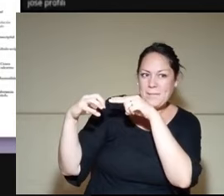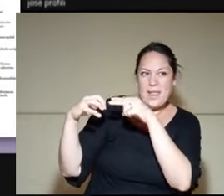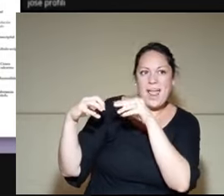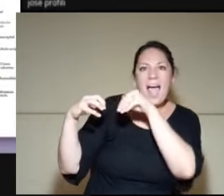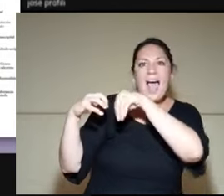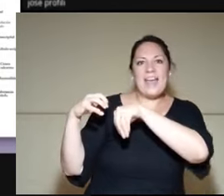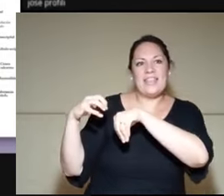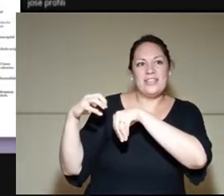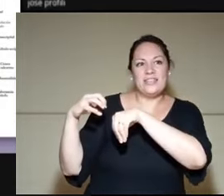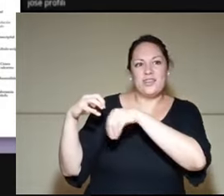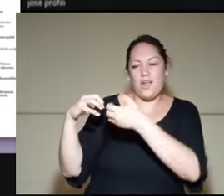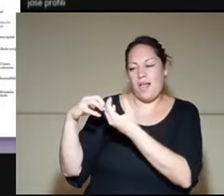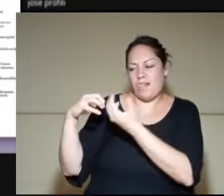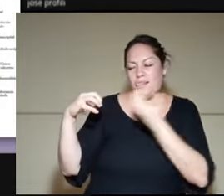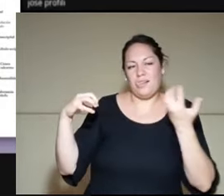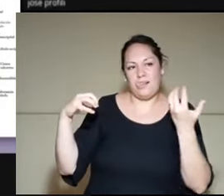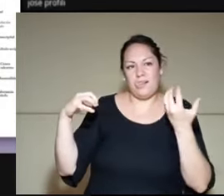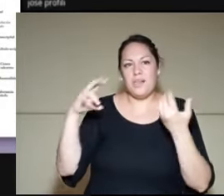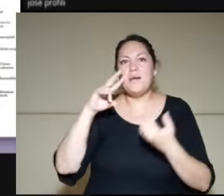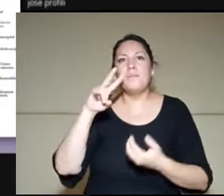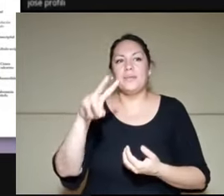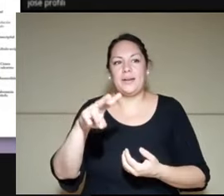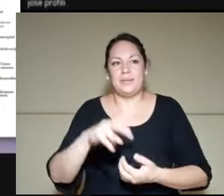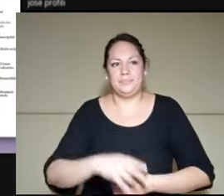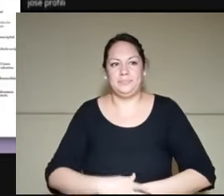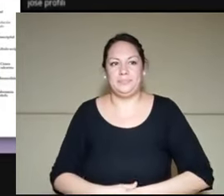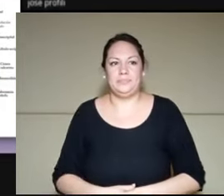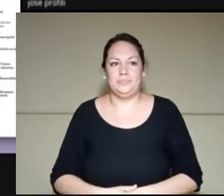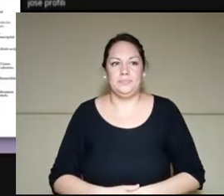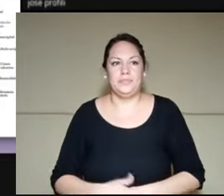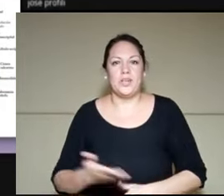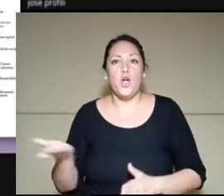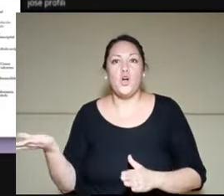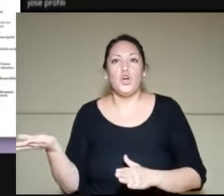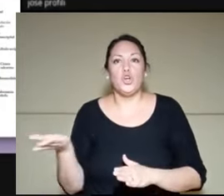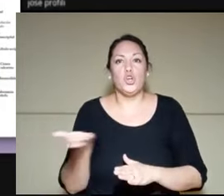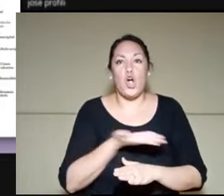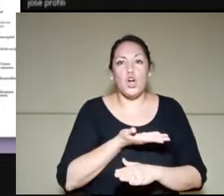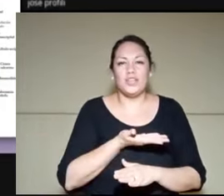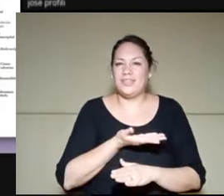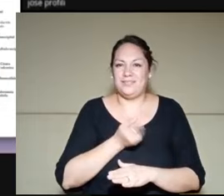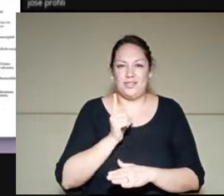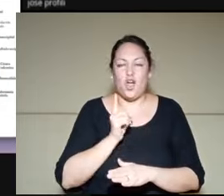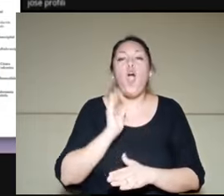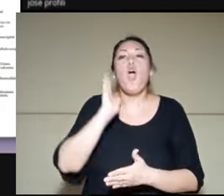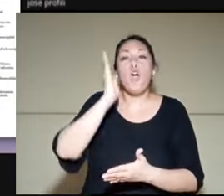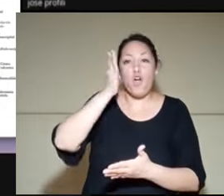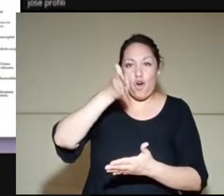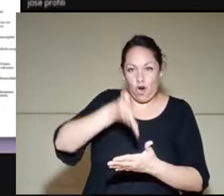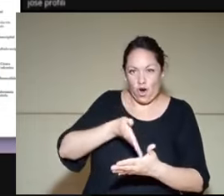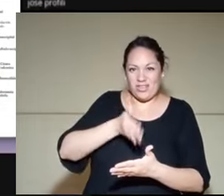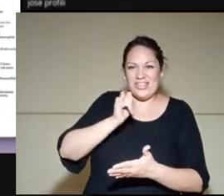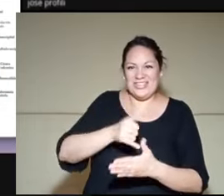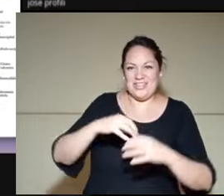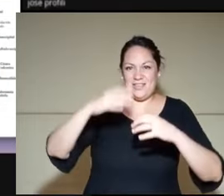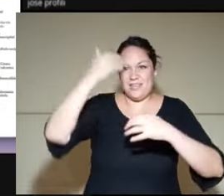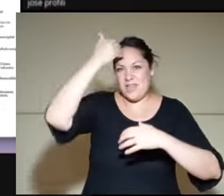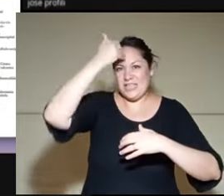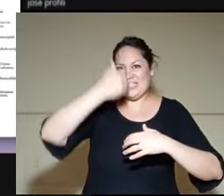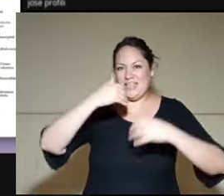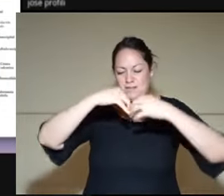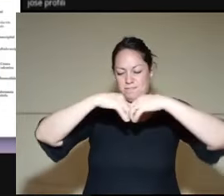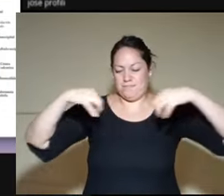la mitad, le saqué la parte y me quedó esto. Esta es una hermosa estructura del